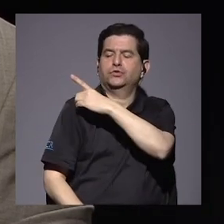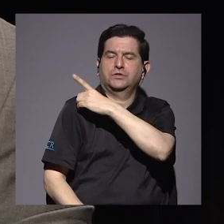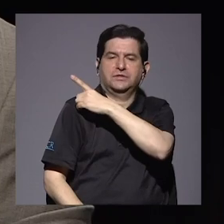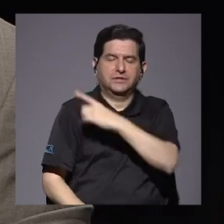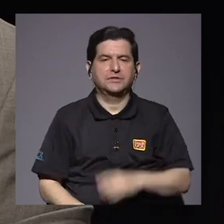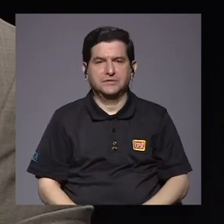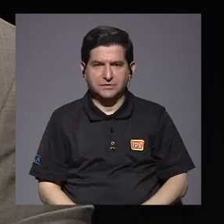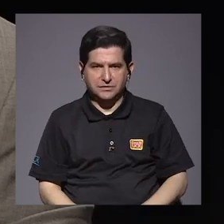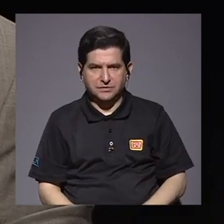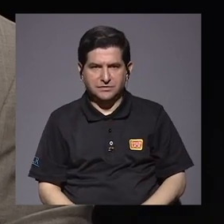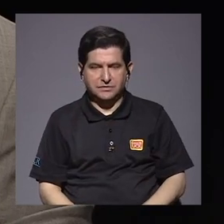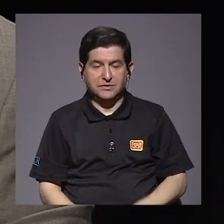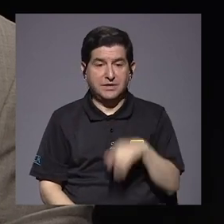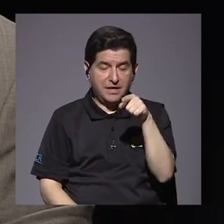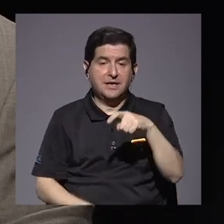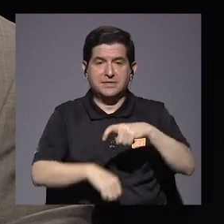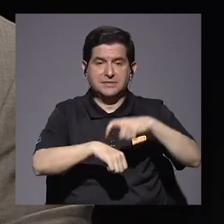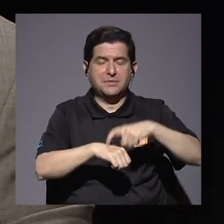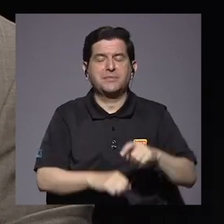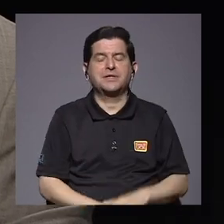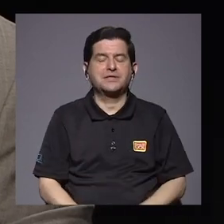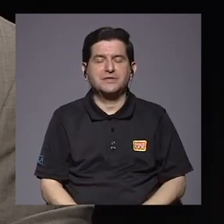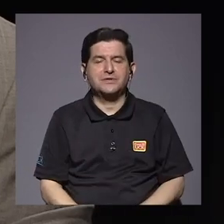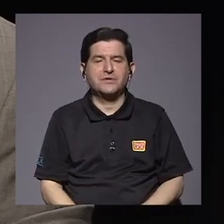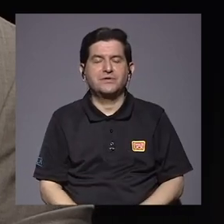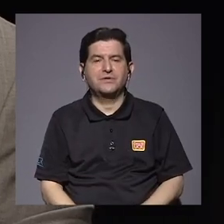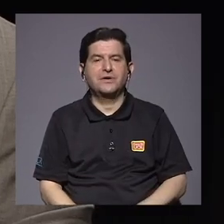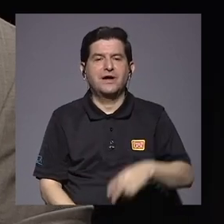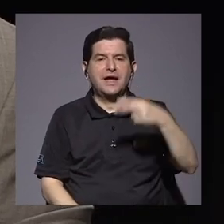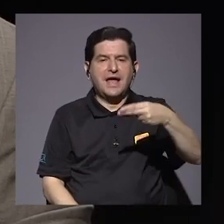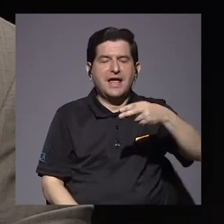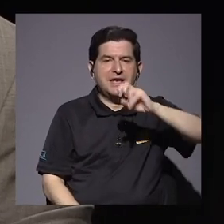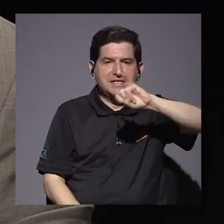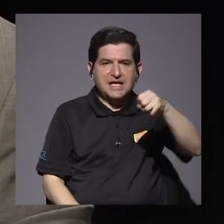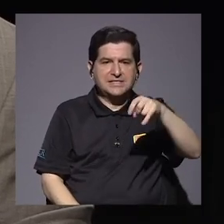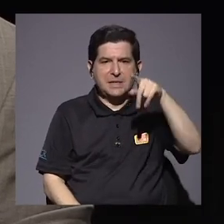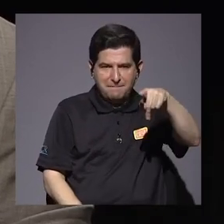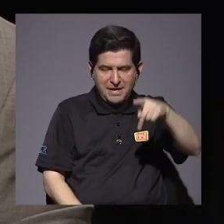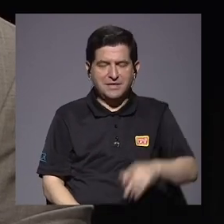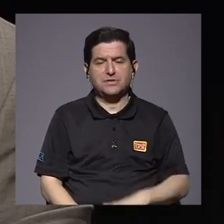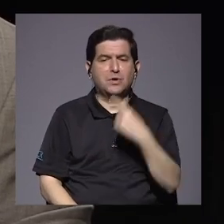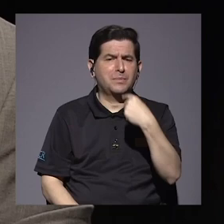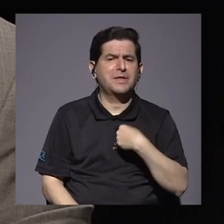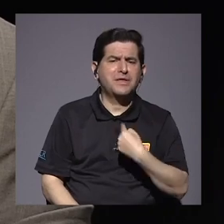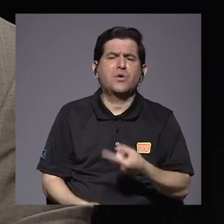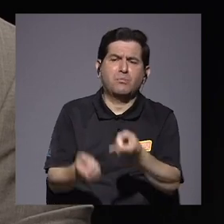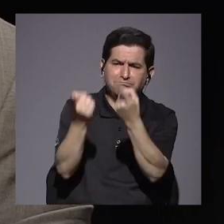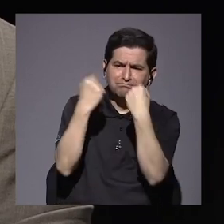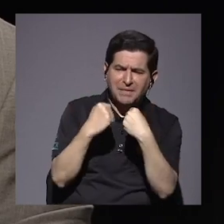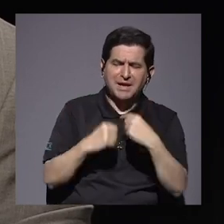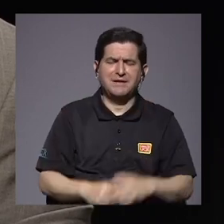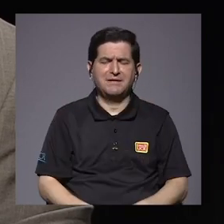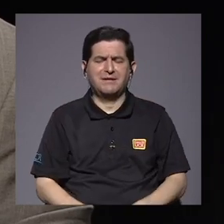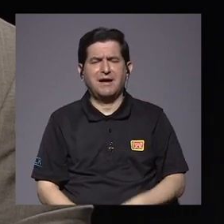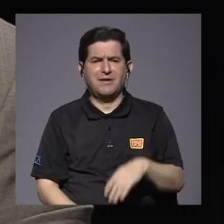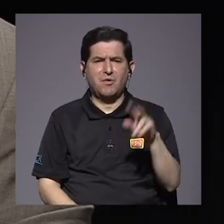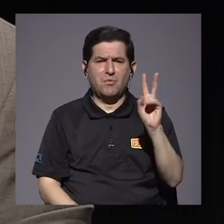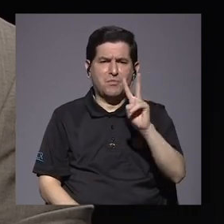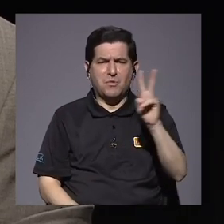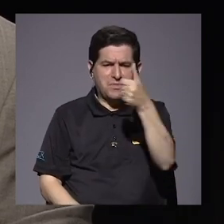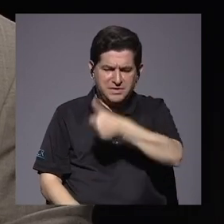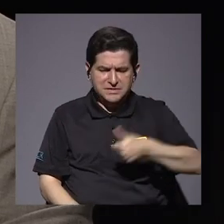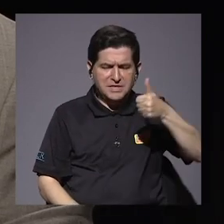director también, y de ahí don Henning Jensen me planteó la posibilidad de venirme a trabajar como vicerrector de